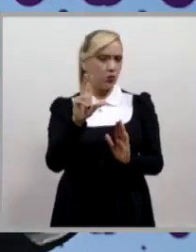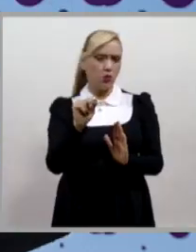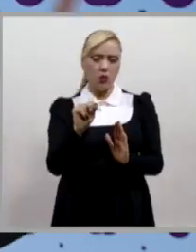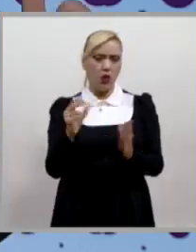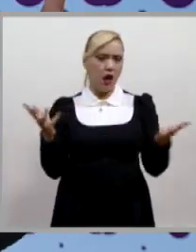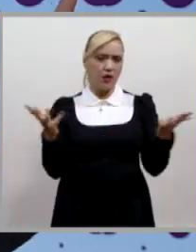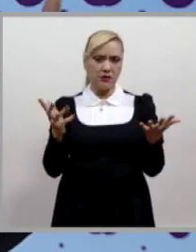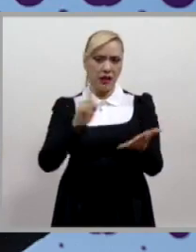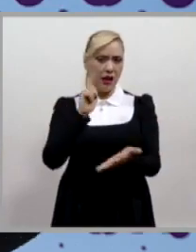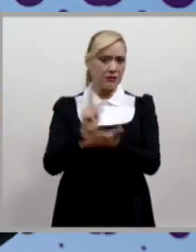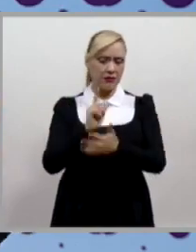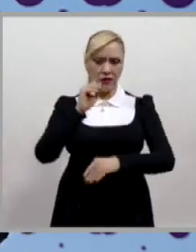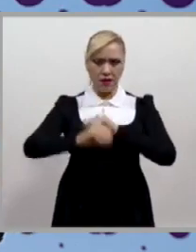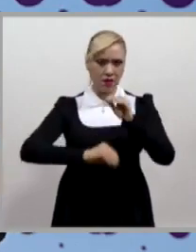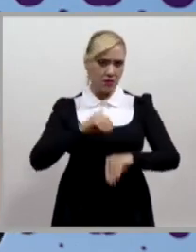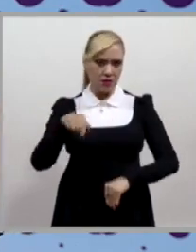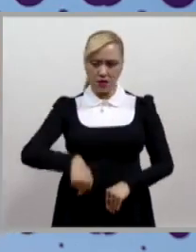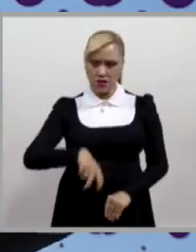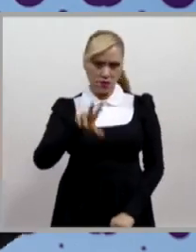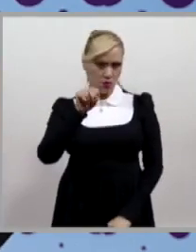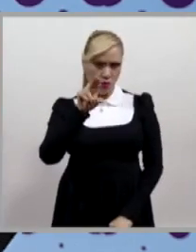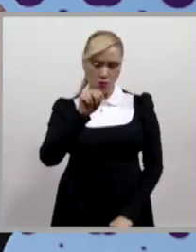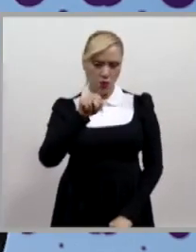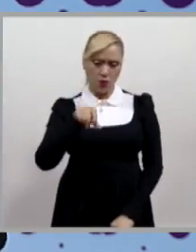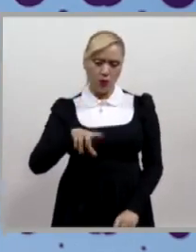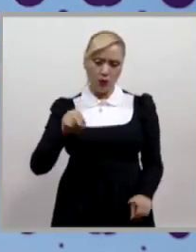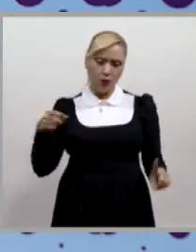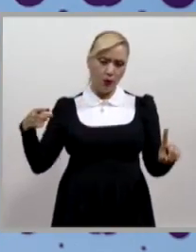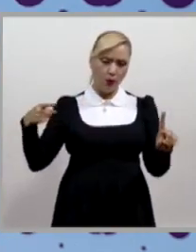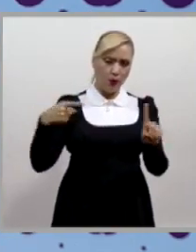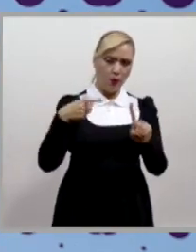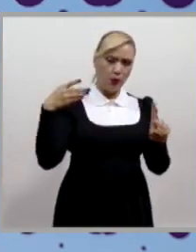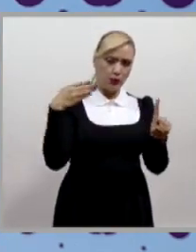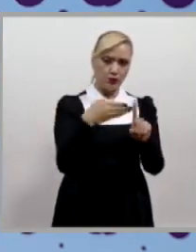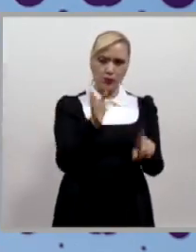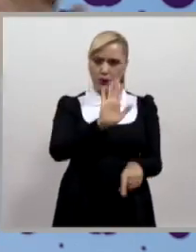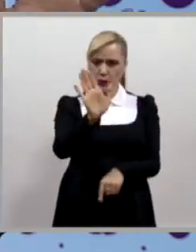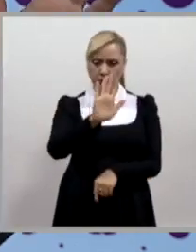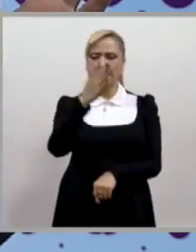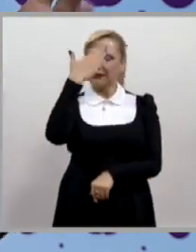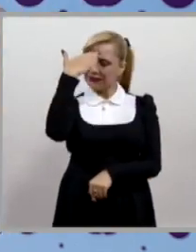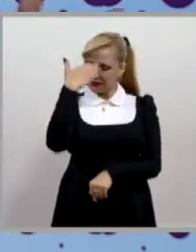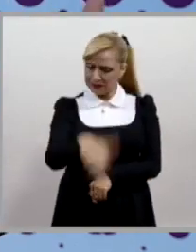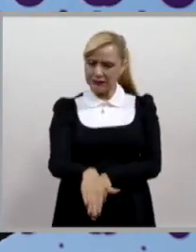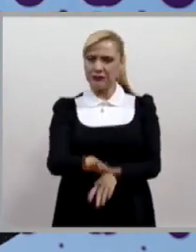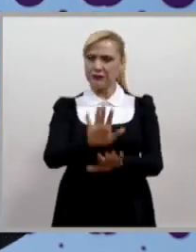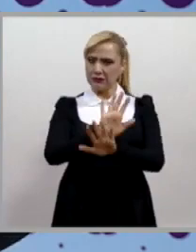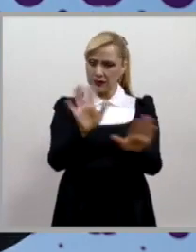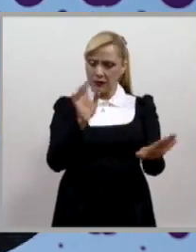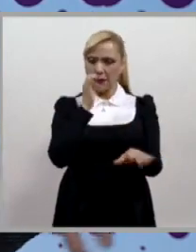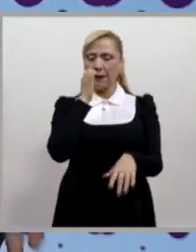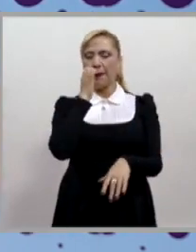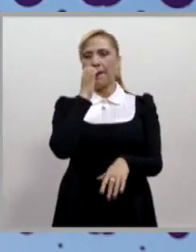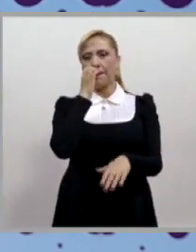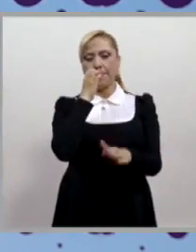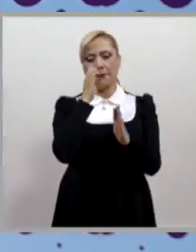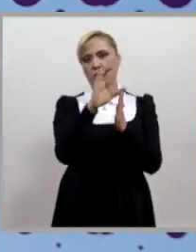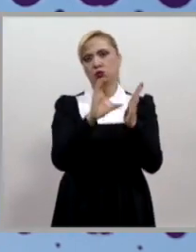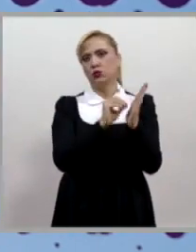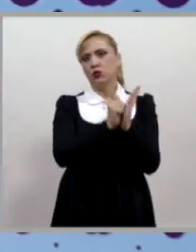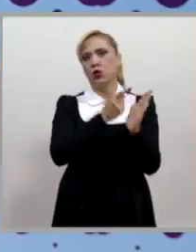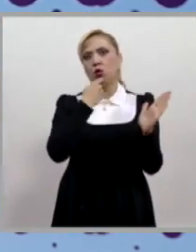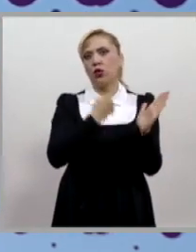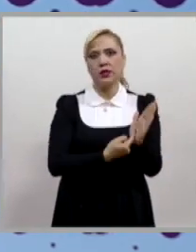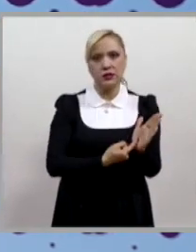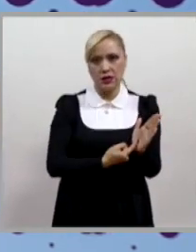no elabora, aunque sí incide, y te voy a llegar a esa parte, y debe incidir además en mi visión, no por un tema de convicción, sino de mandato constitucional, tiene